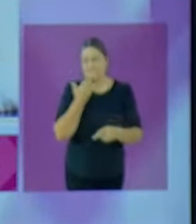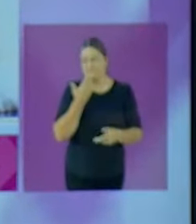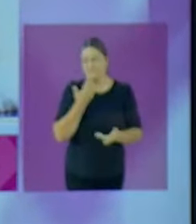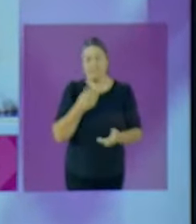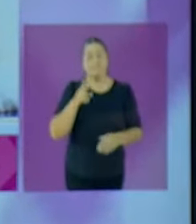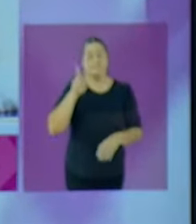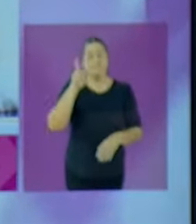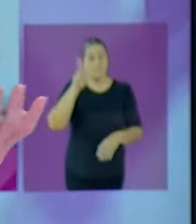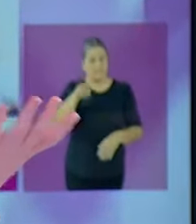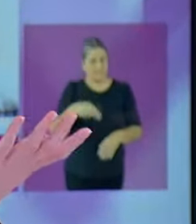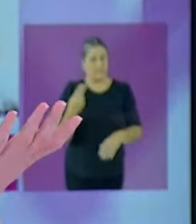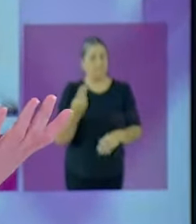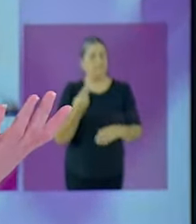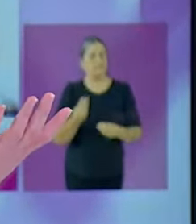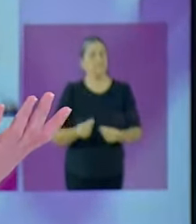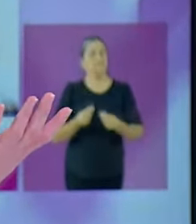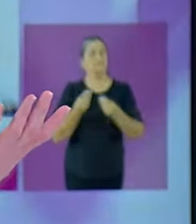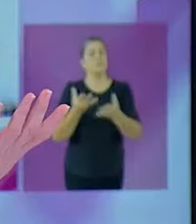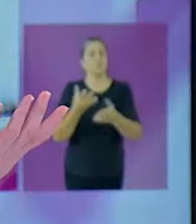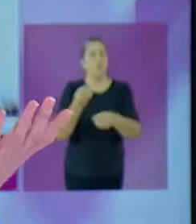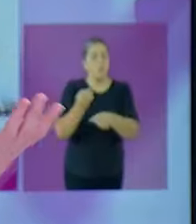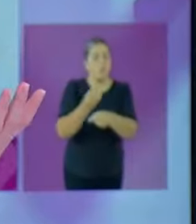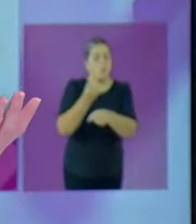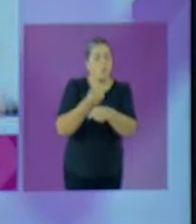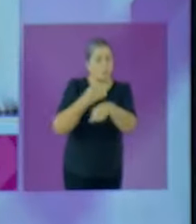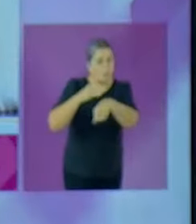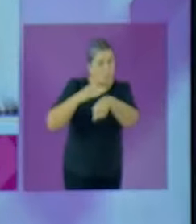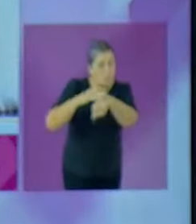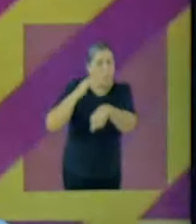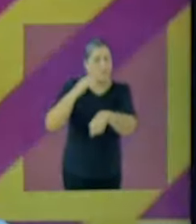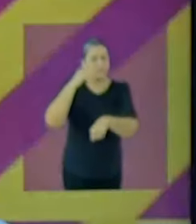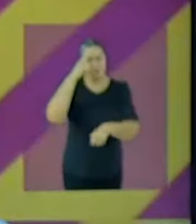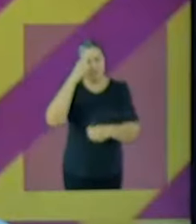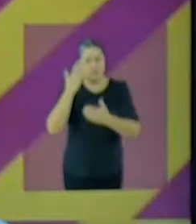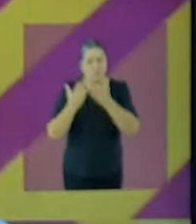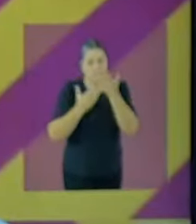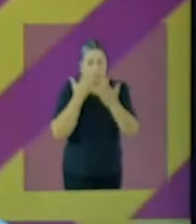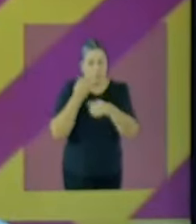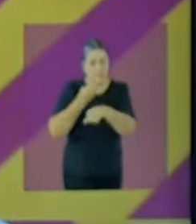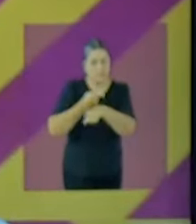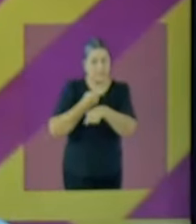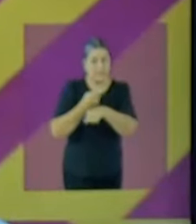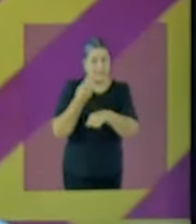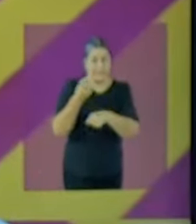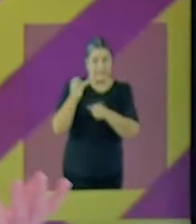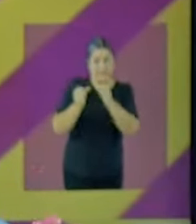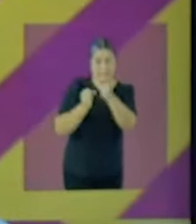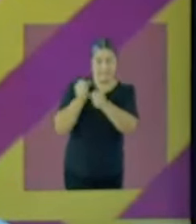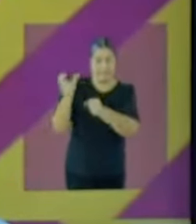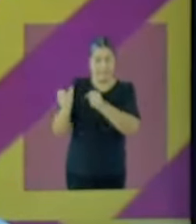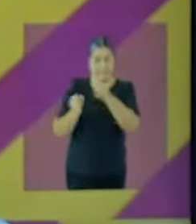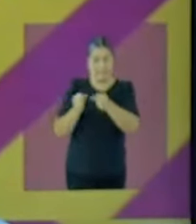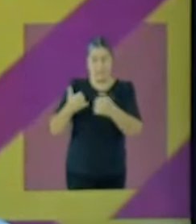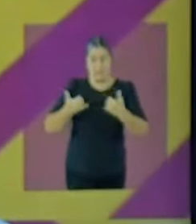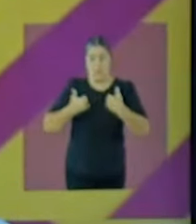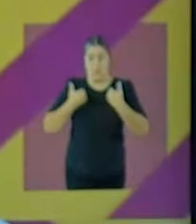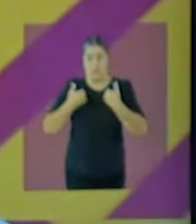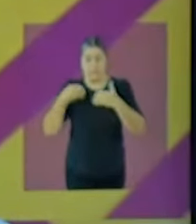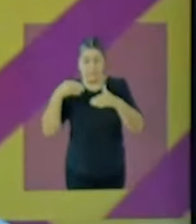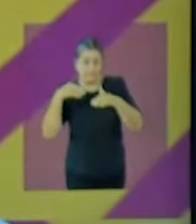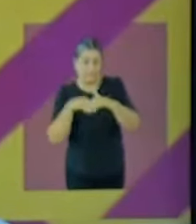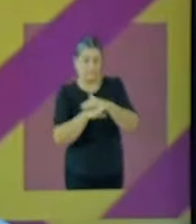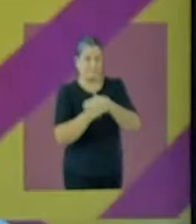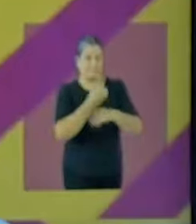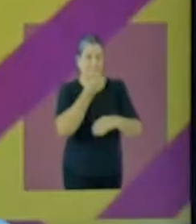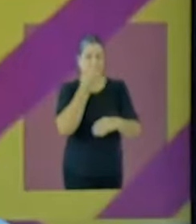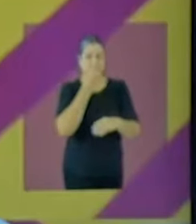pues tener a nuestra bandera de cabeza. Ese es el concepto de la educación para Xóchitl Gálvez. Del otro lado tenemos una Claudia